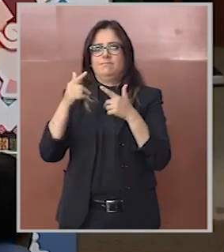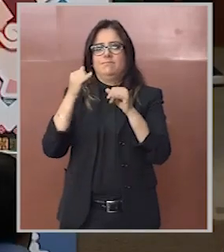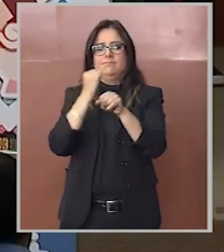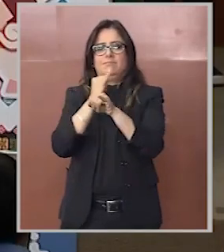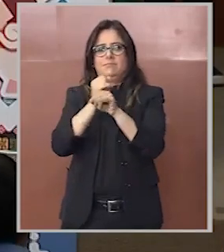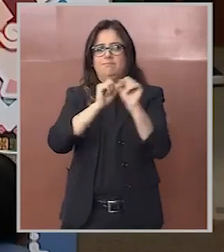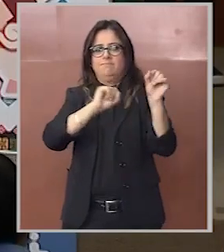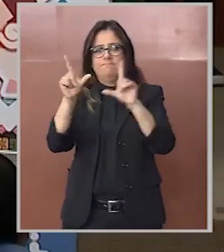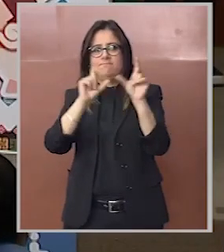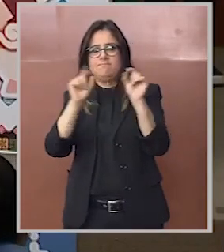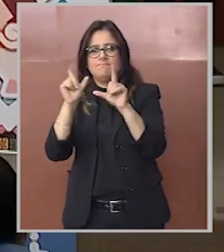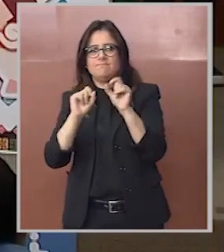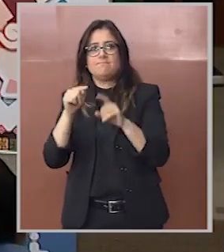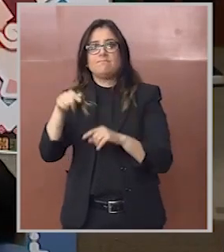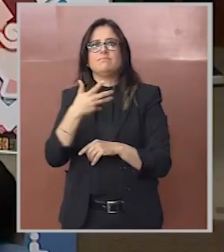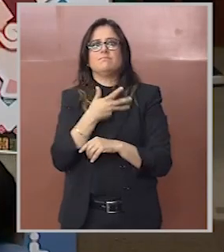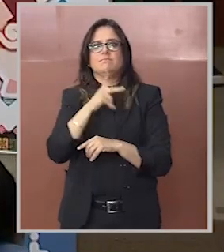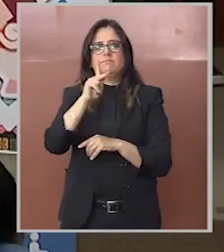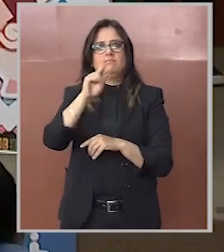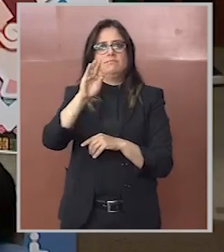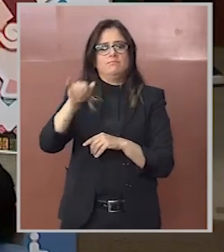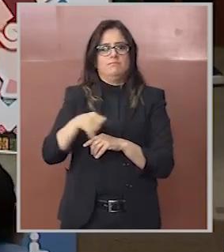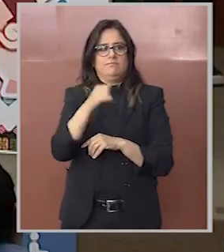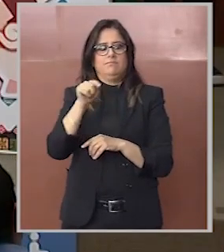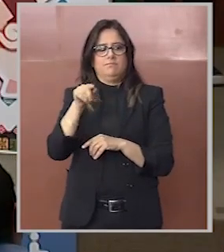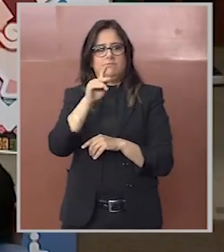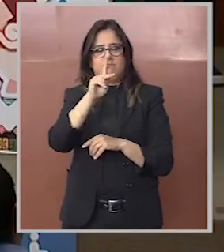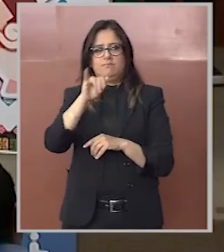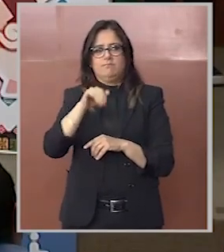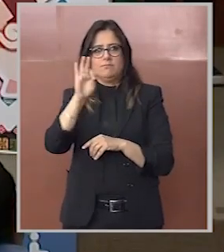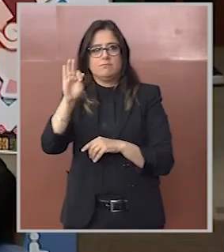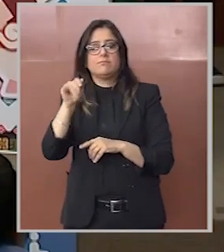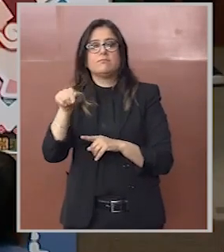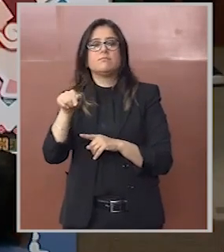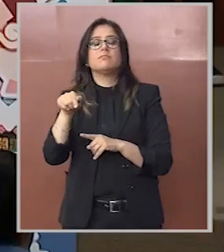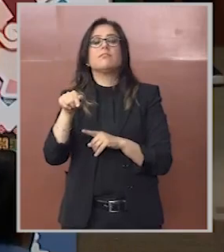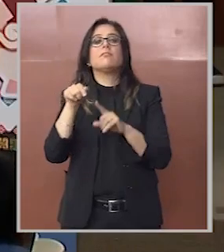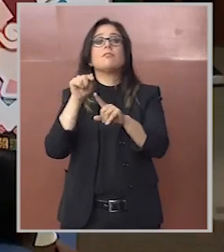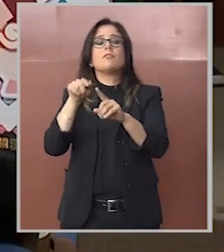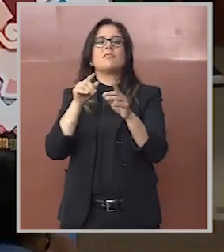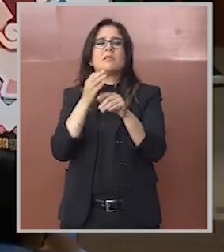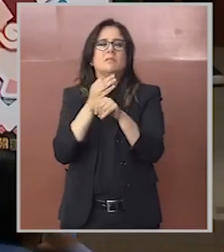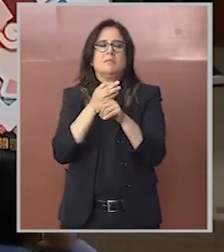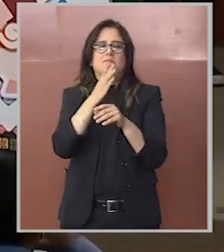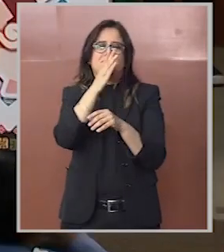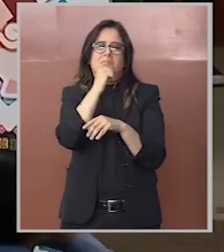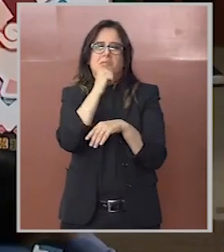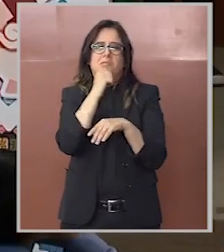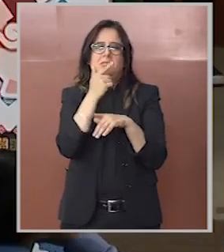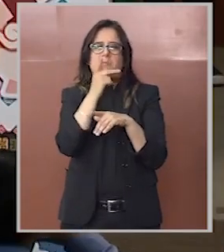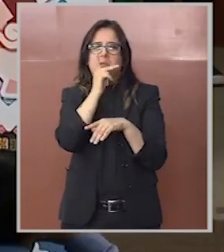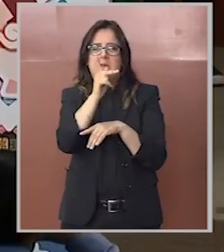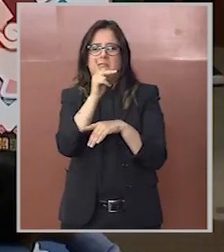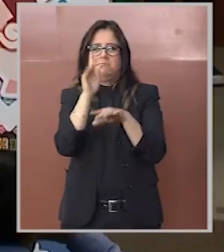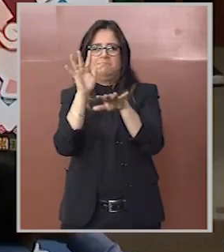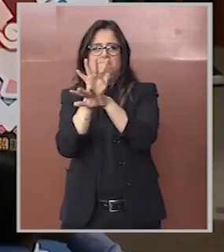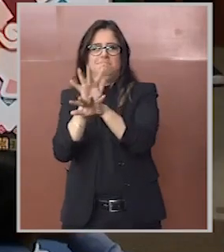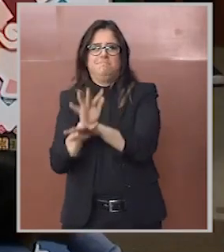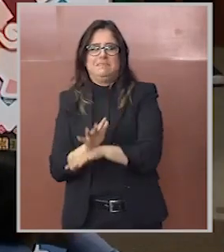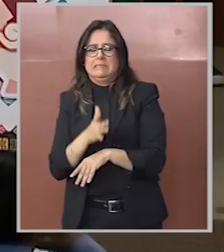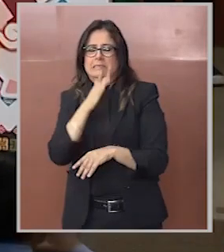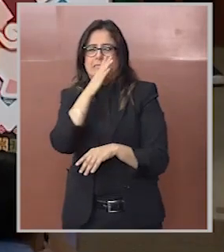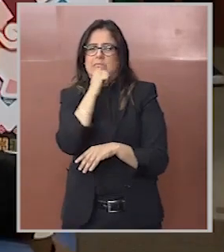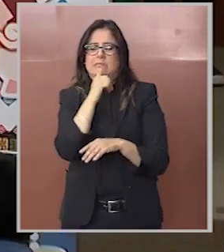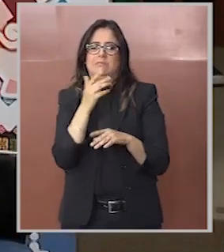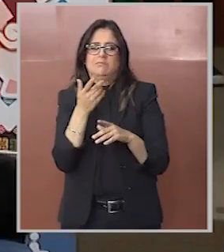brinda Pues el poder judicial de la federación aquí pues no pudimos como cambiarle muchas palabras porque como es este es